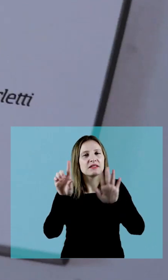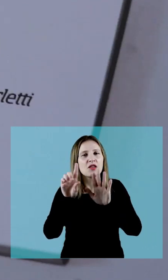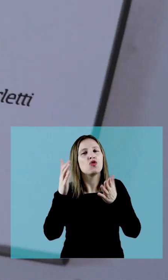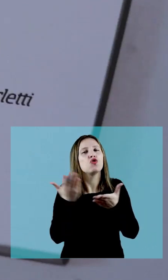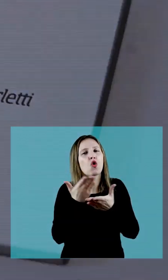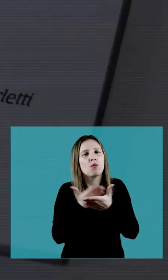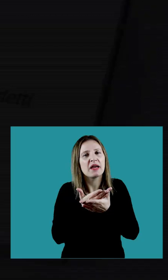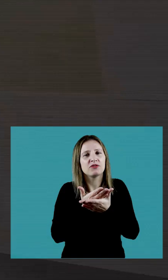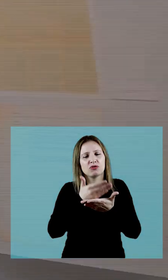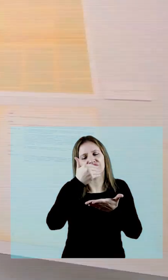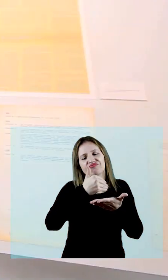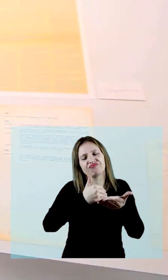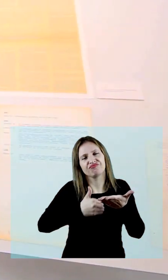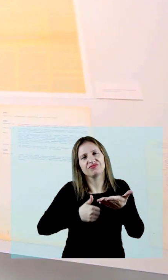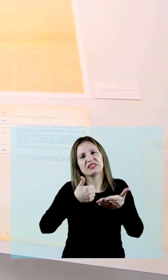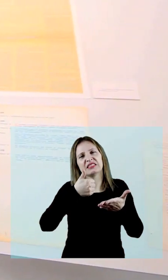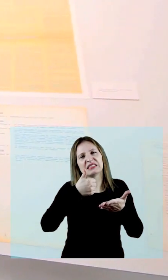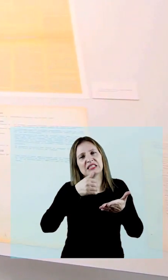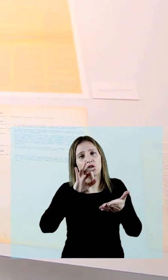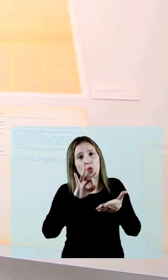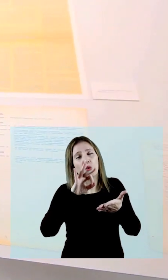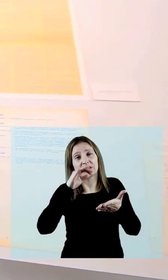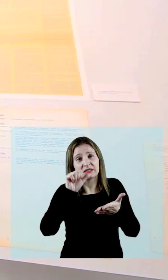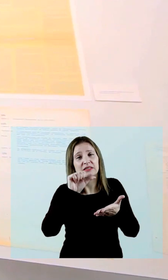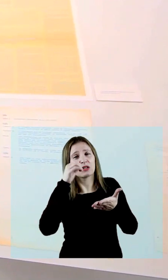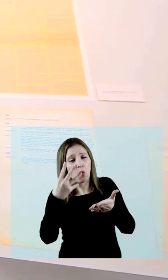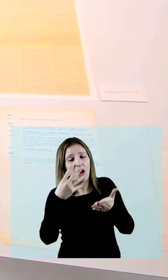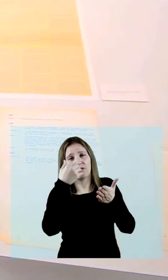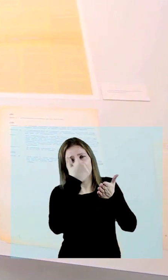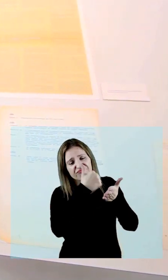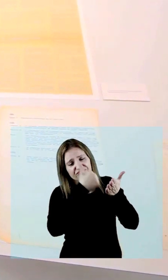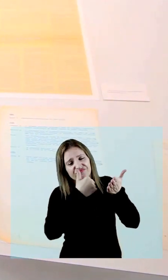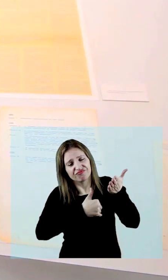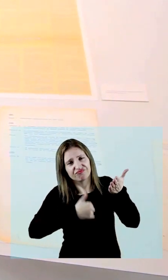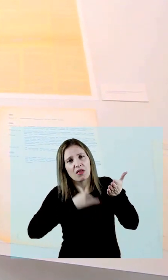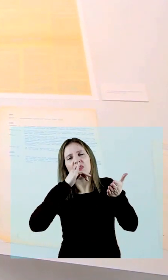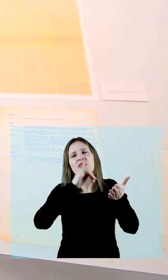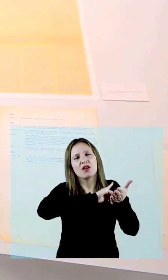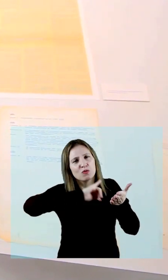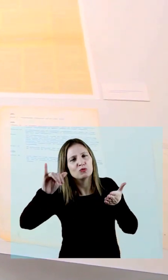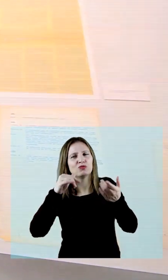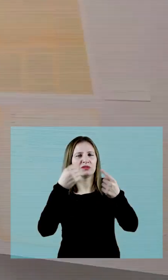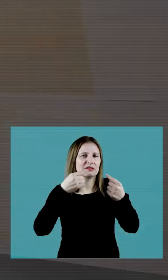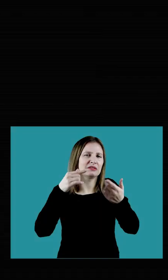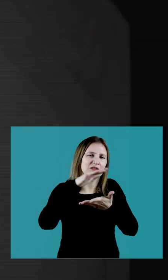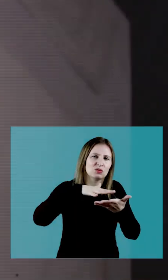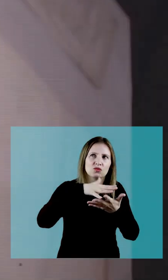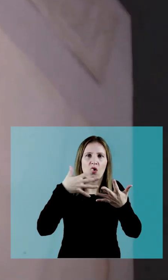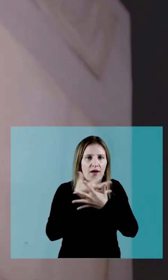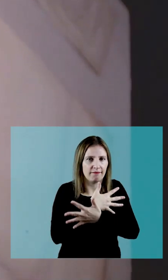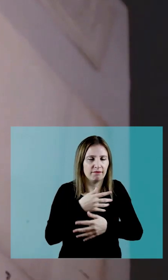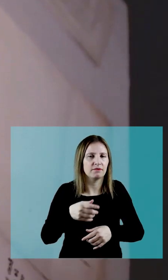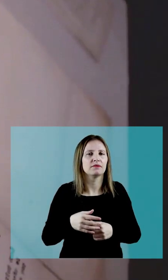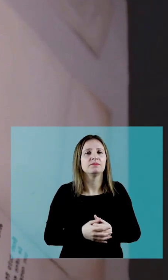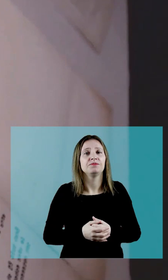64 puntos, testimonio de Enrique Rodríguez Larreta, que denuncia todo lo que han vivido. Esta versión,